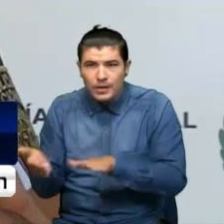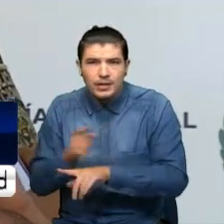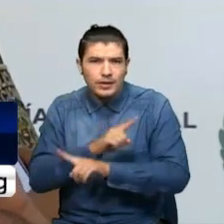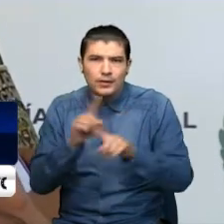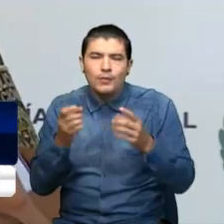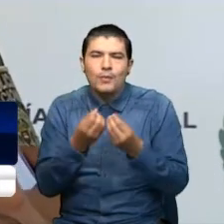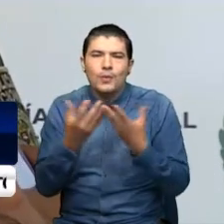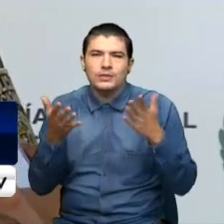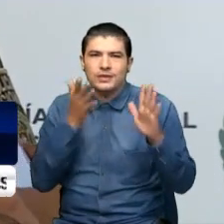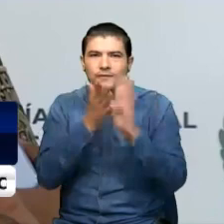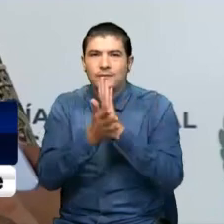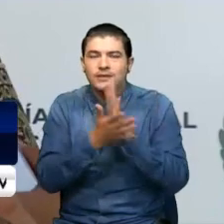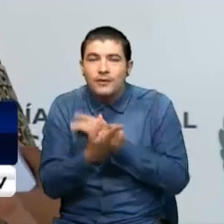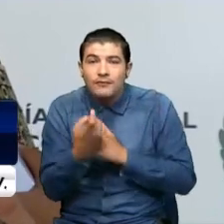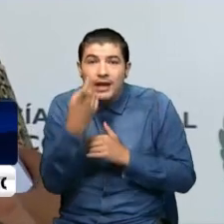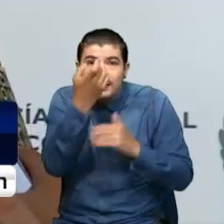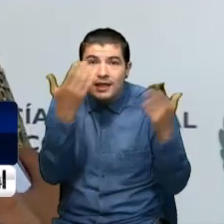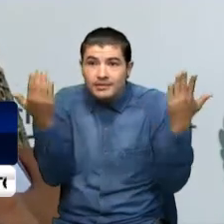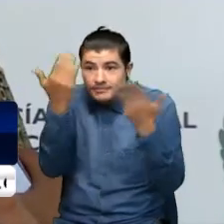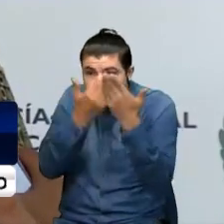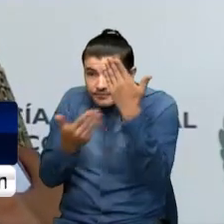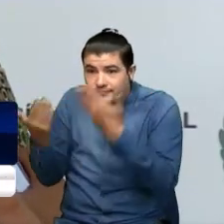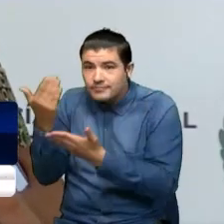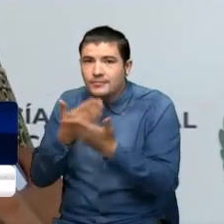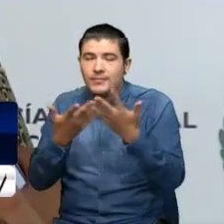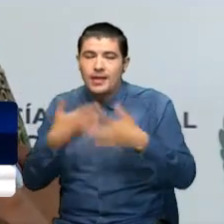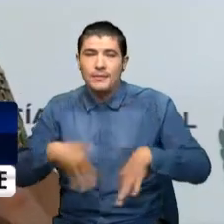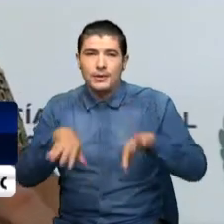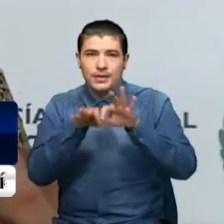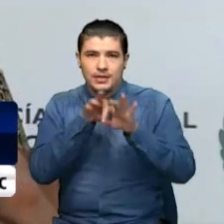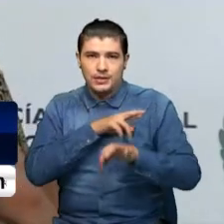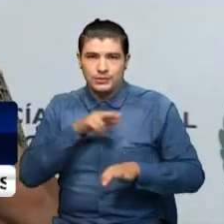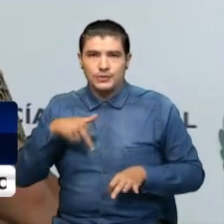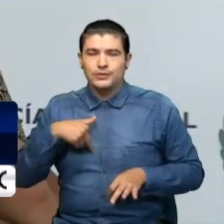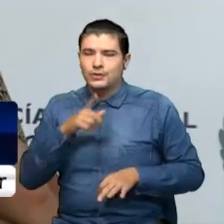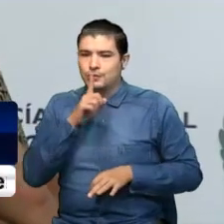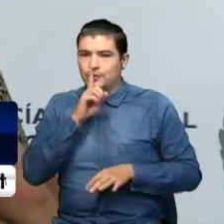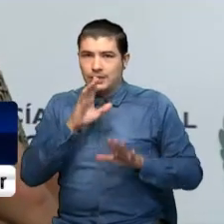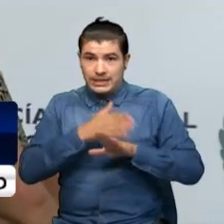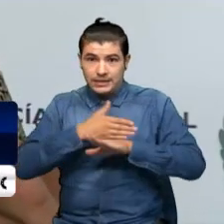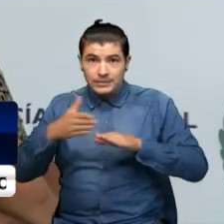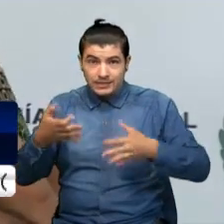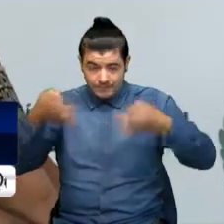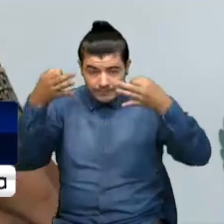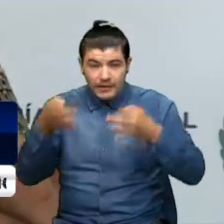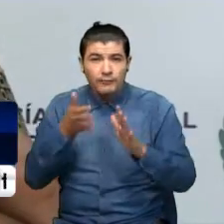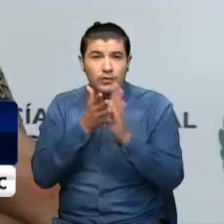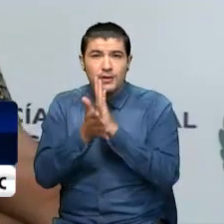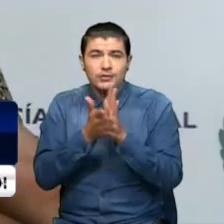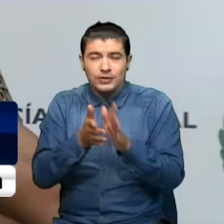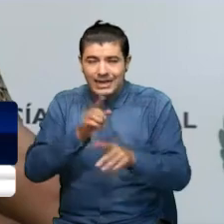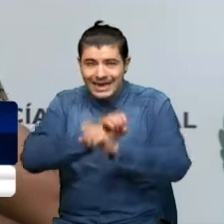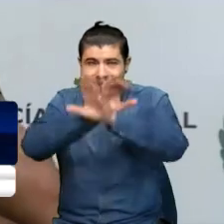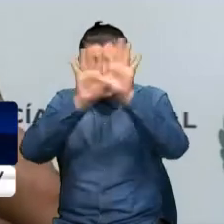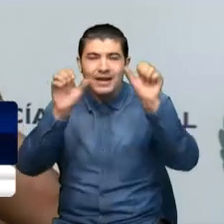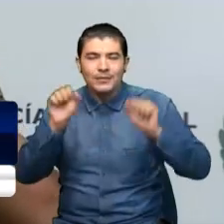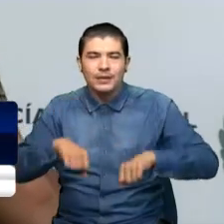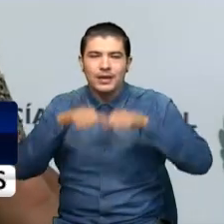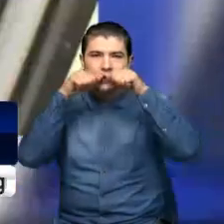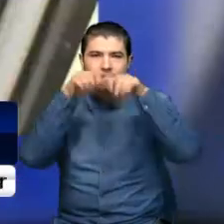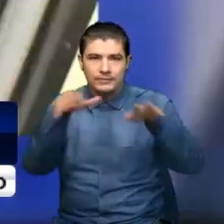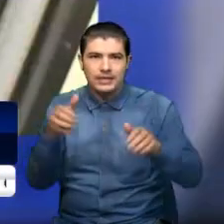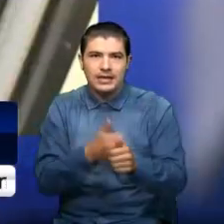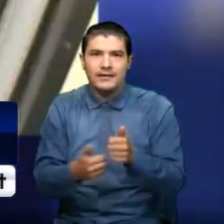por cotejar y es importante tener el primer dictamen de medicina legal para seguir avanzando en esta